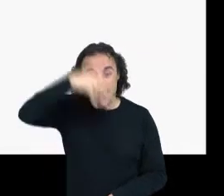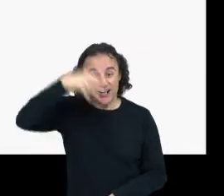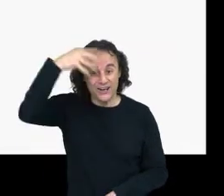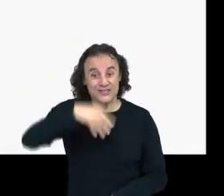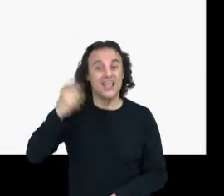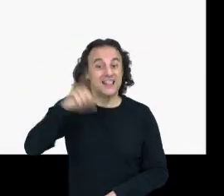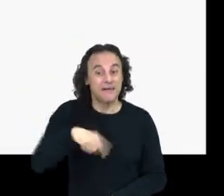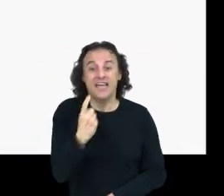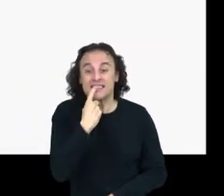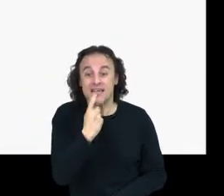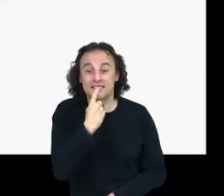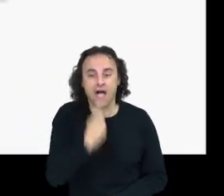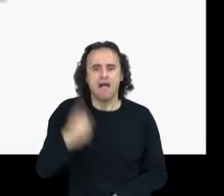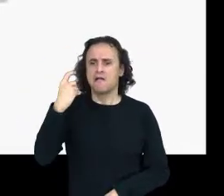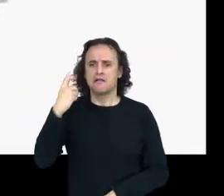también da.